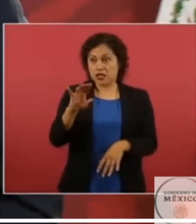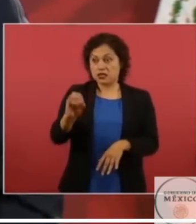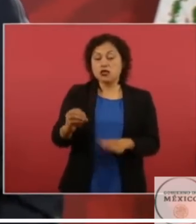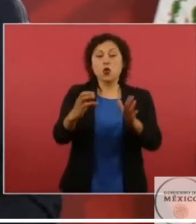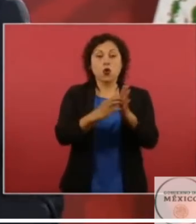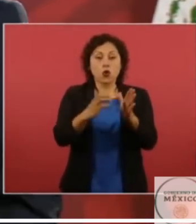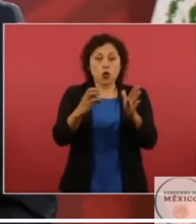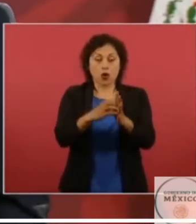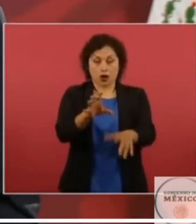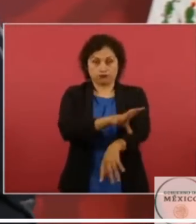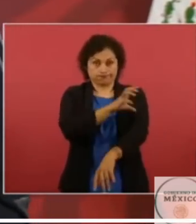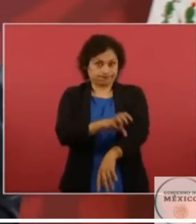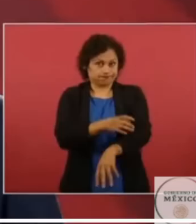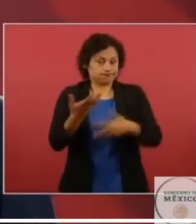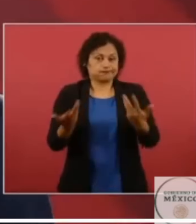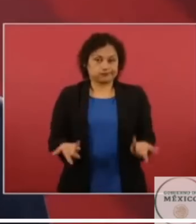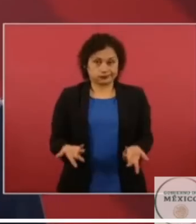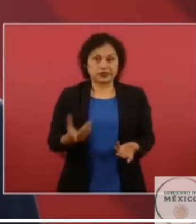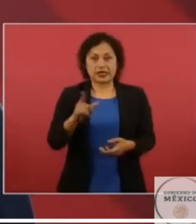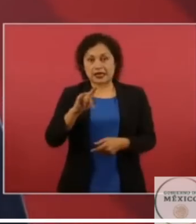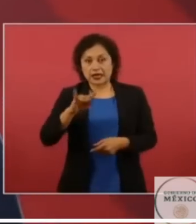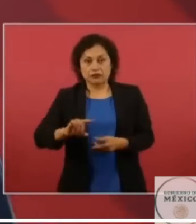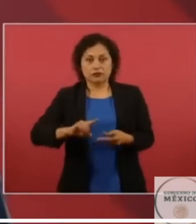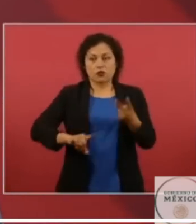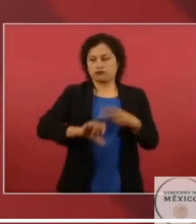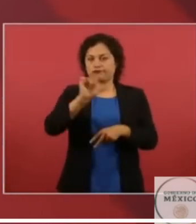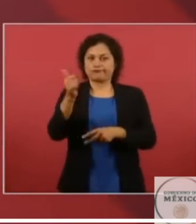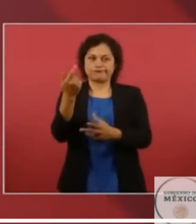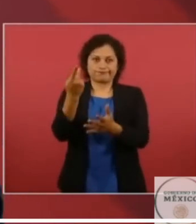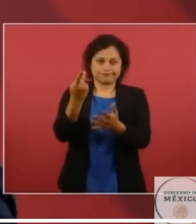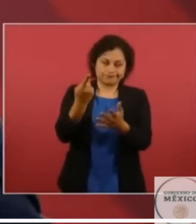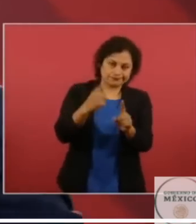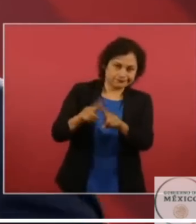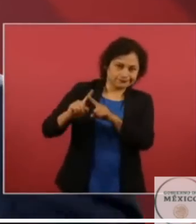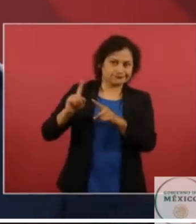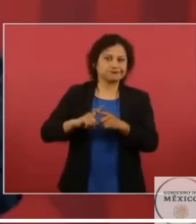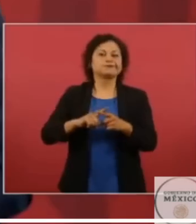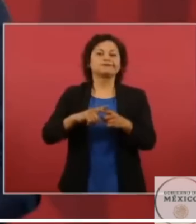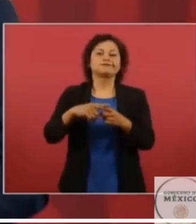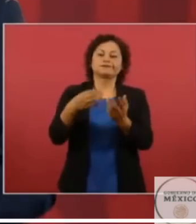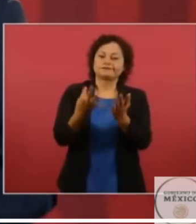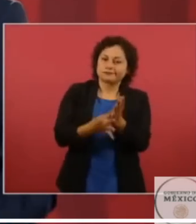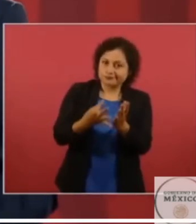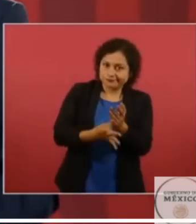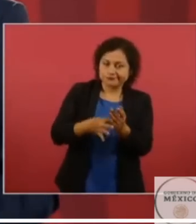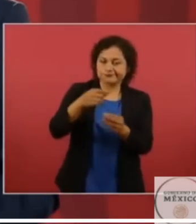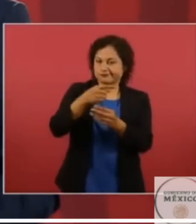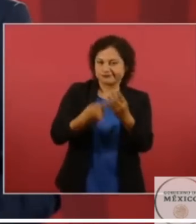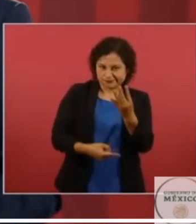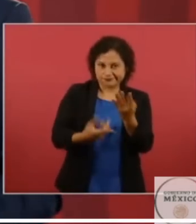donde dice que le divierten sus comentarios. Vamos a ver qué responde el señor Vicente